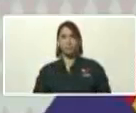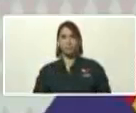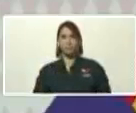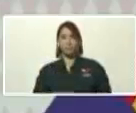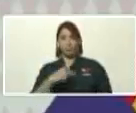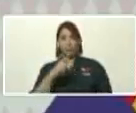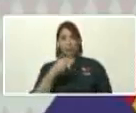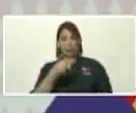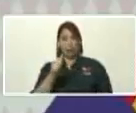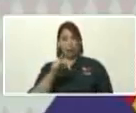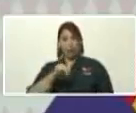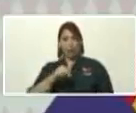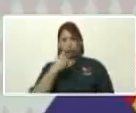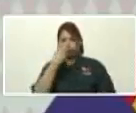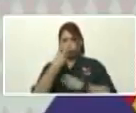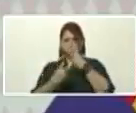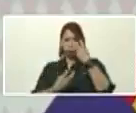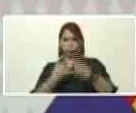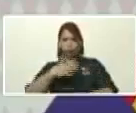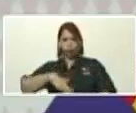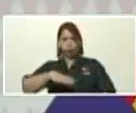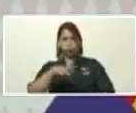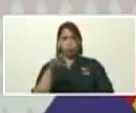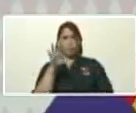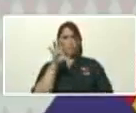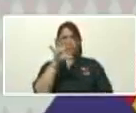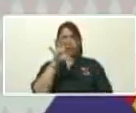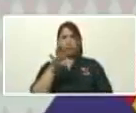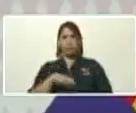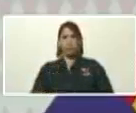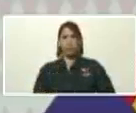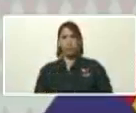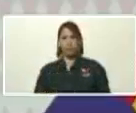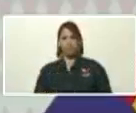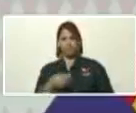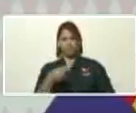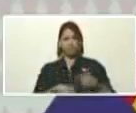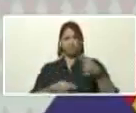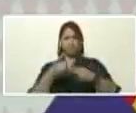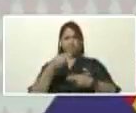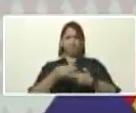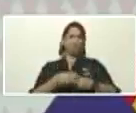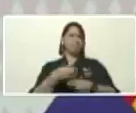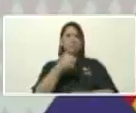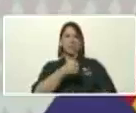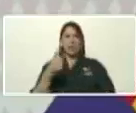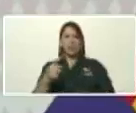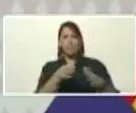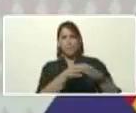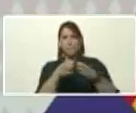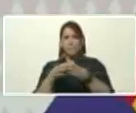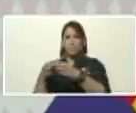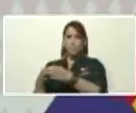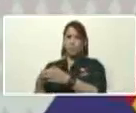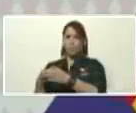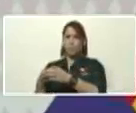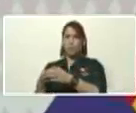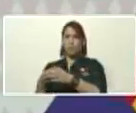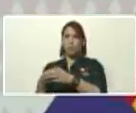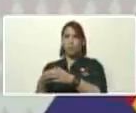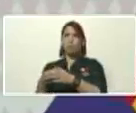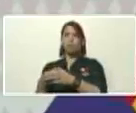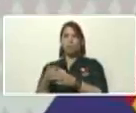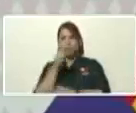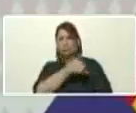Nos fuimos a recorrer la patria y construimos cada sindicato de base, cada